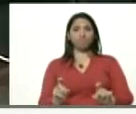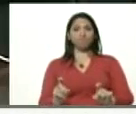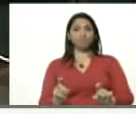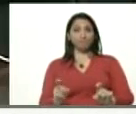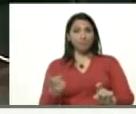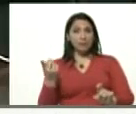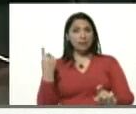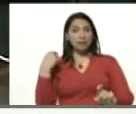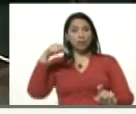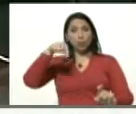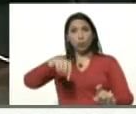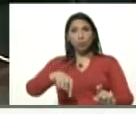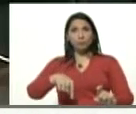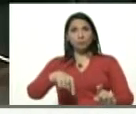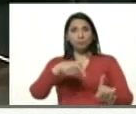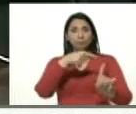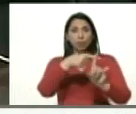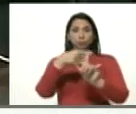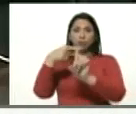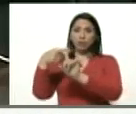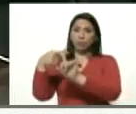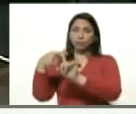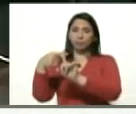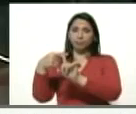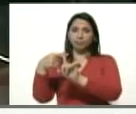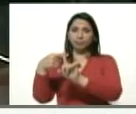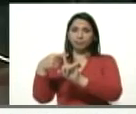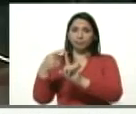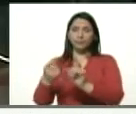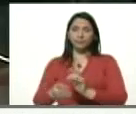Ayer y hoy, positivo.